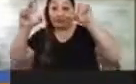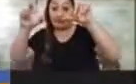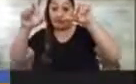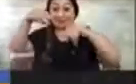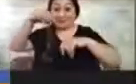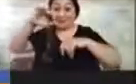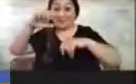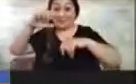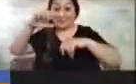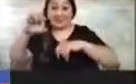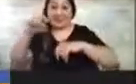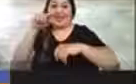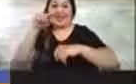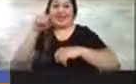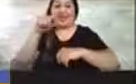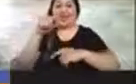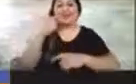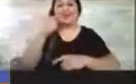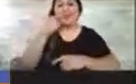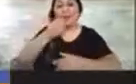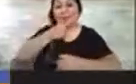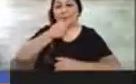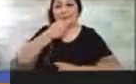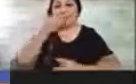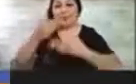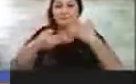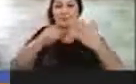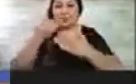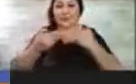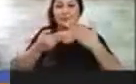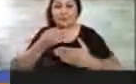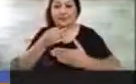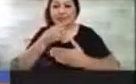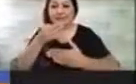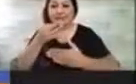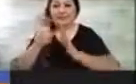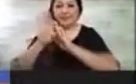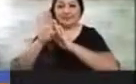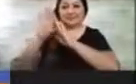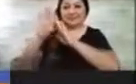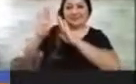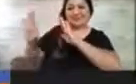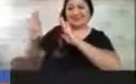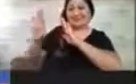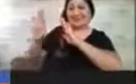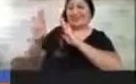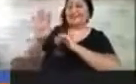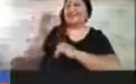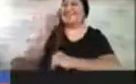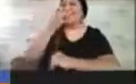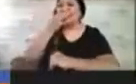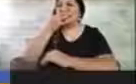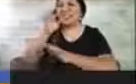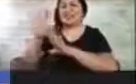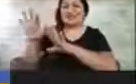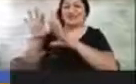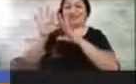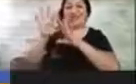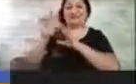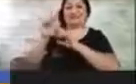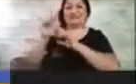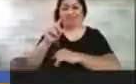Drake, que es el rapero, rechaza ese contraste, porque es azul sobre fluorescente, fosforito, prácticamente no se ve.